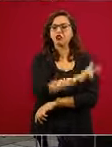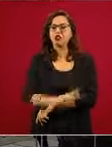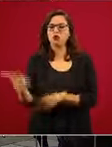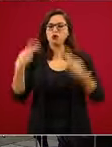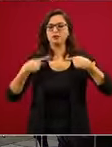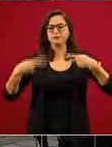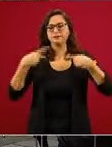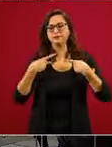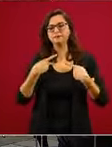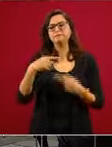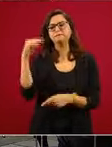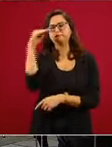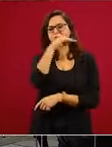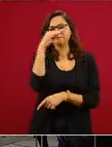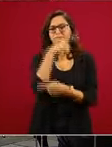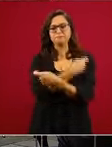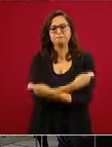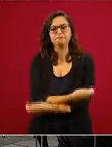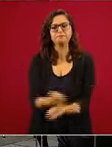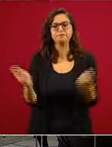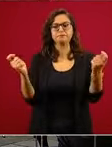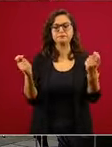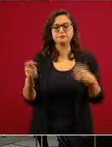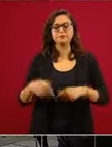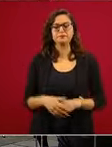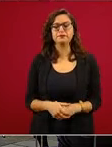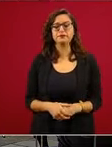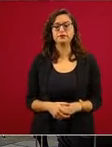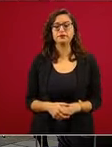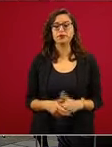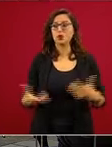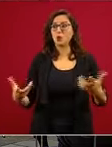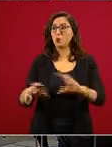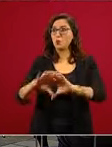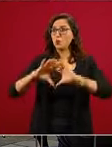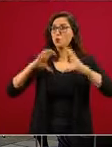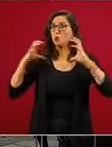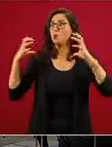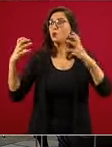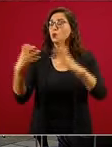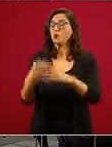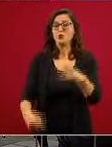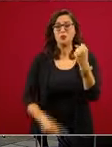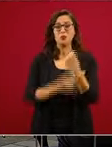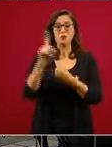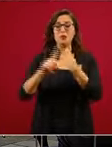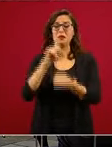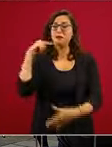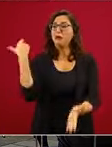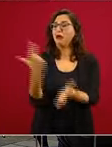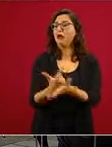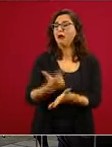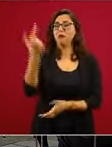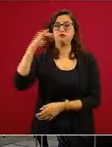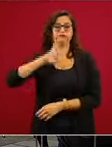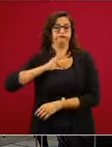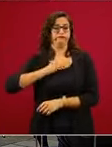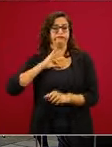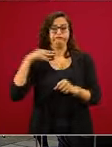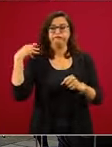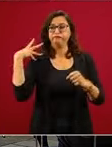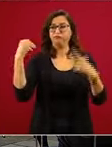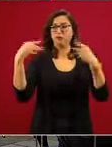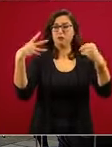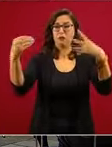gratuita. La emergencia sanitaria mundial vivida este año ha planteado